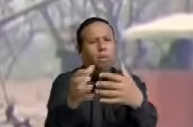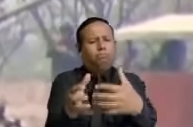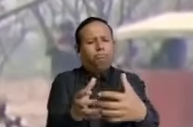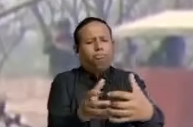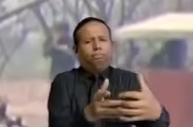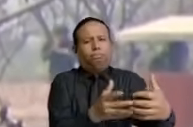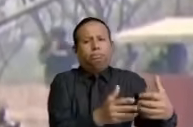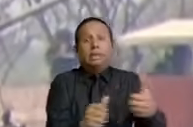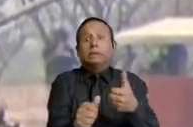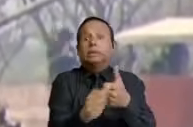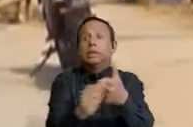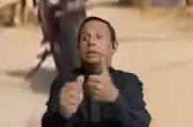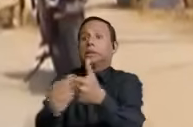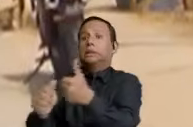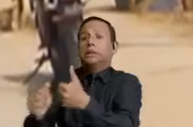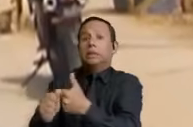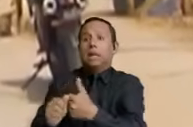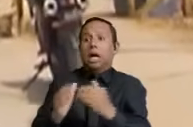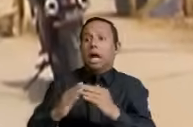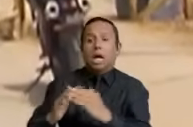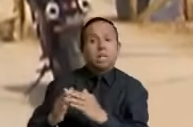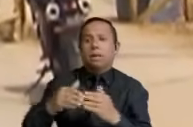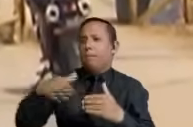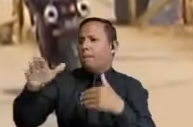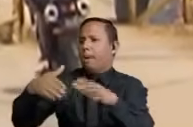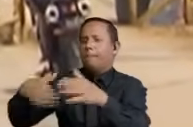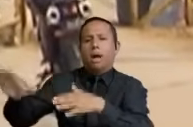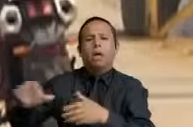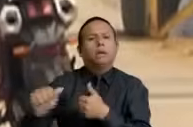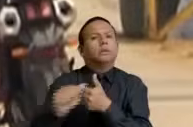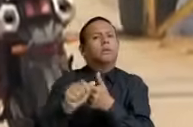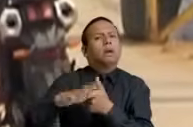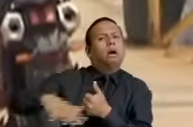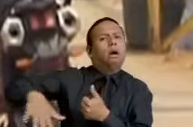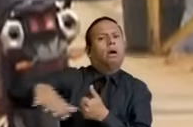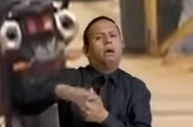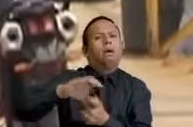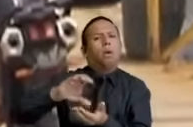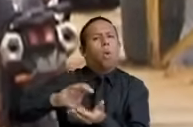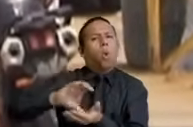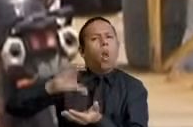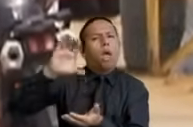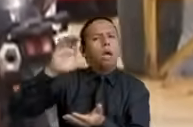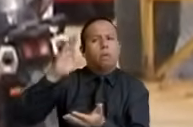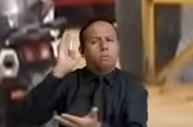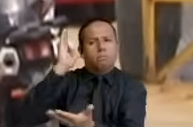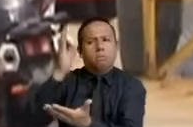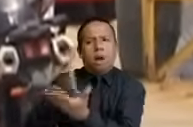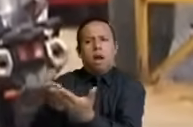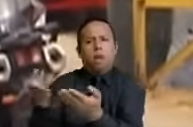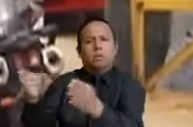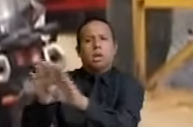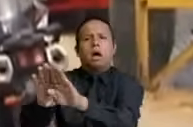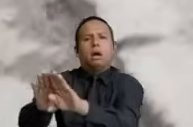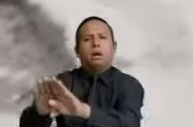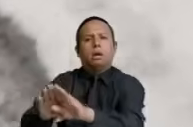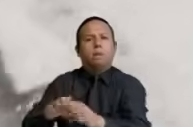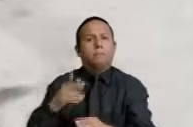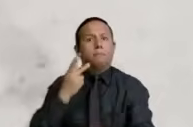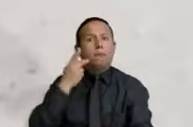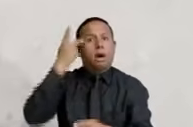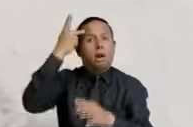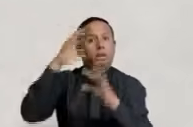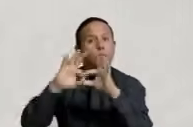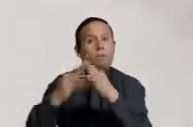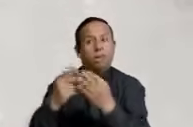zonas aledañas una unidad educativa en el sector de la germania debió suspender sus actividades padres de familia